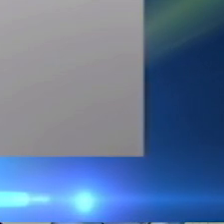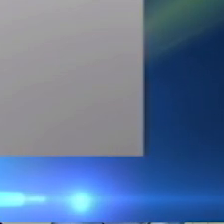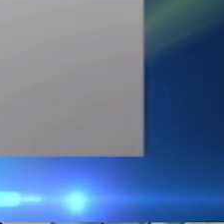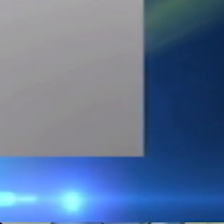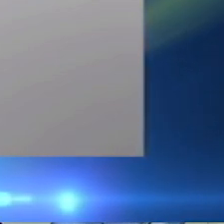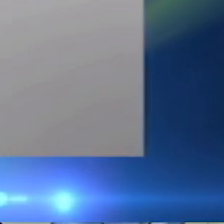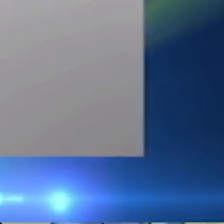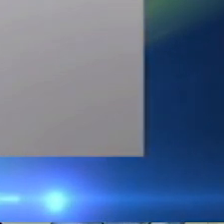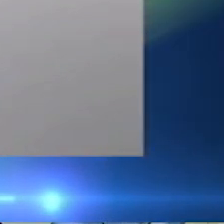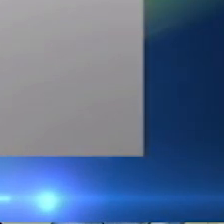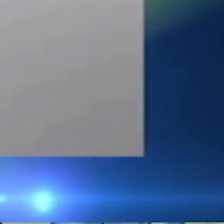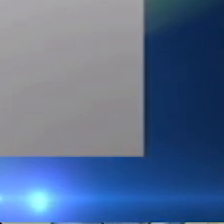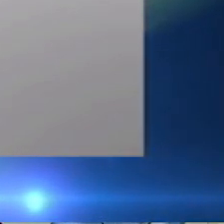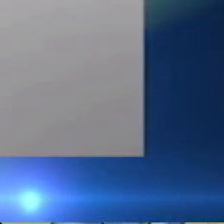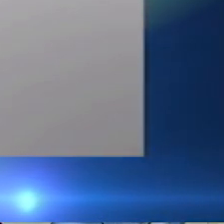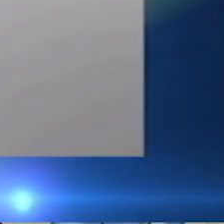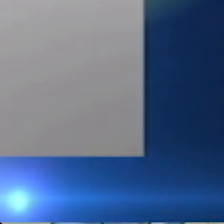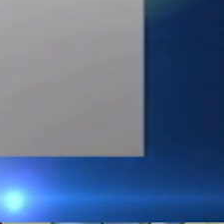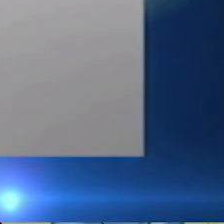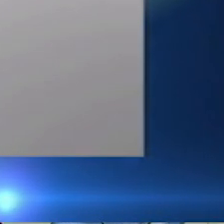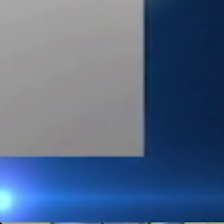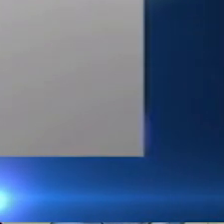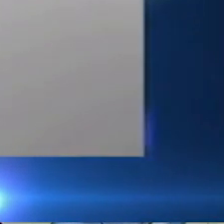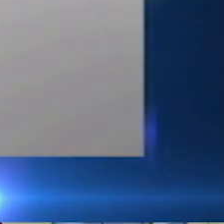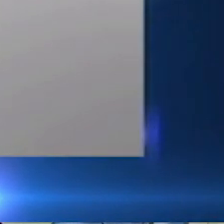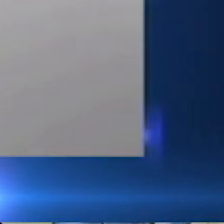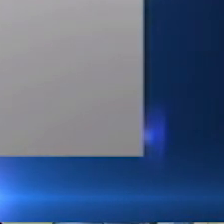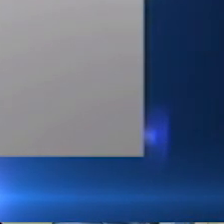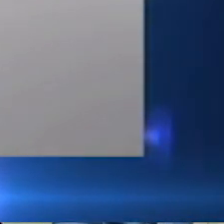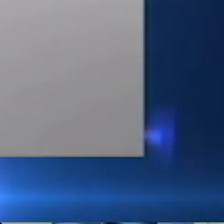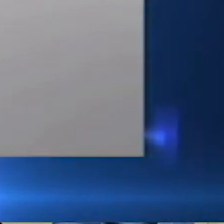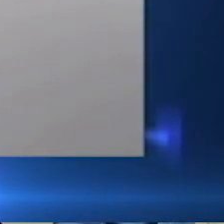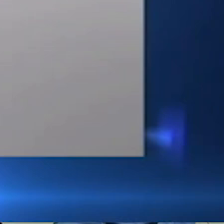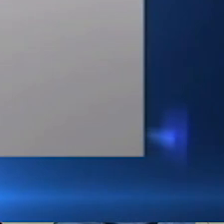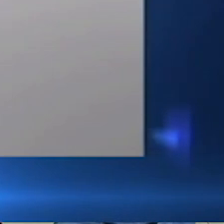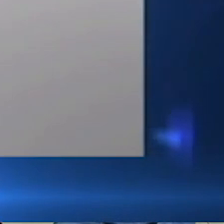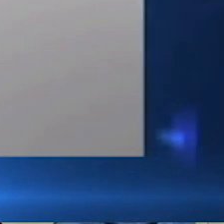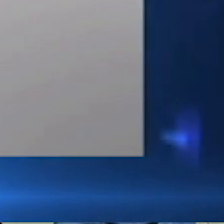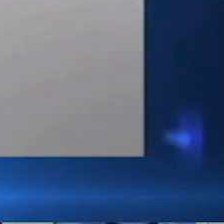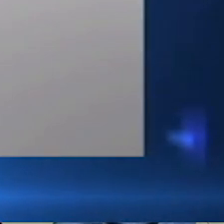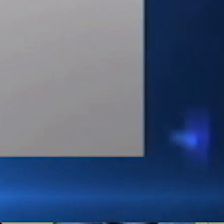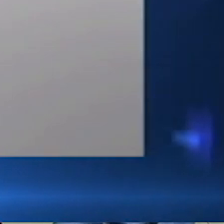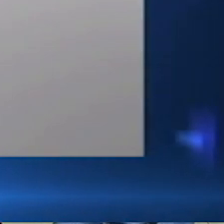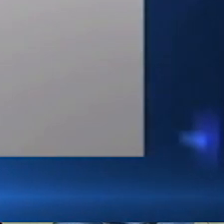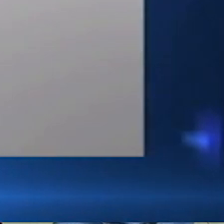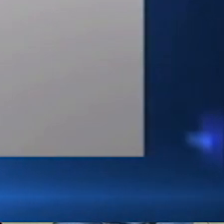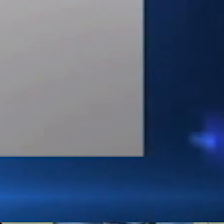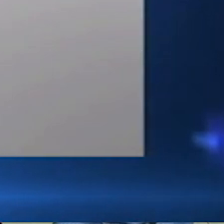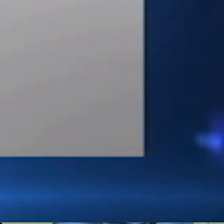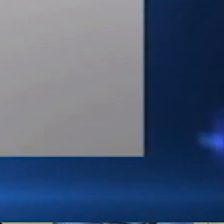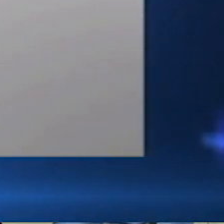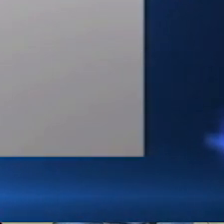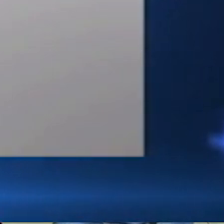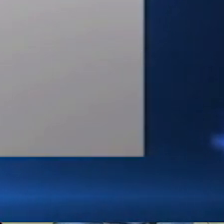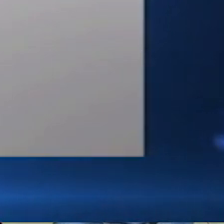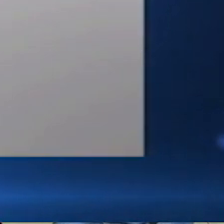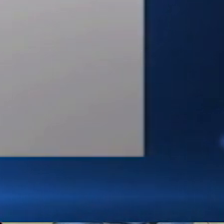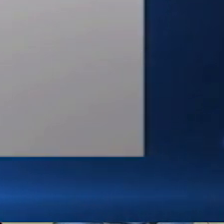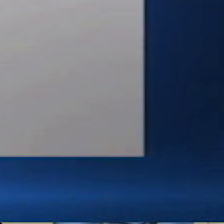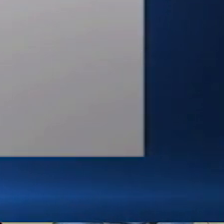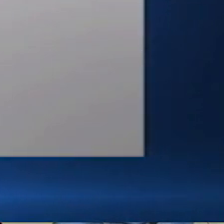siguiente: mi exesposo también tiene derecho sobre los bienes que yo he adquirido después de la